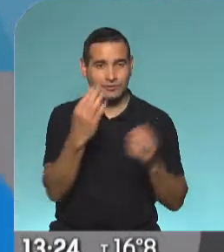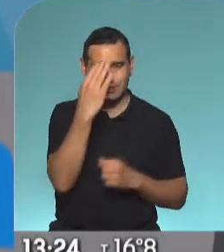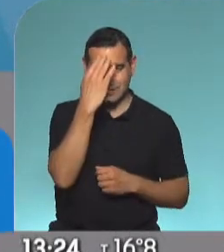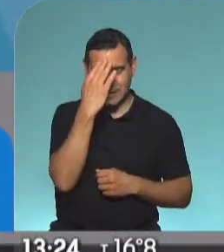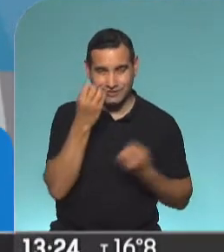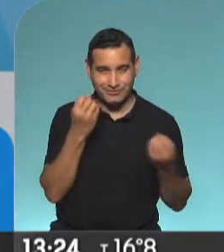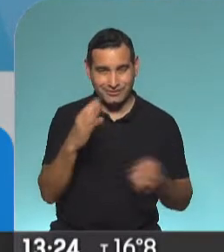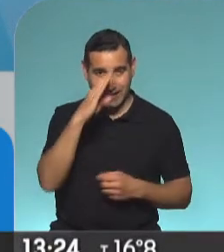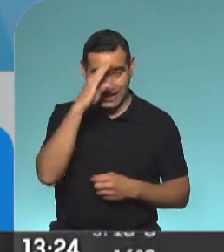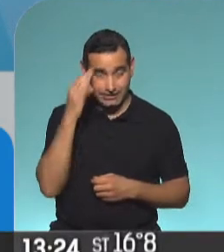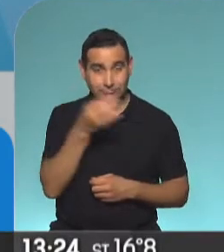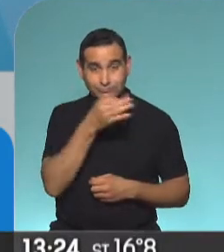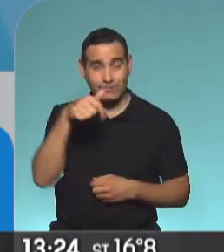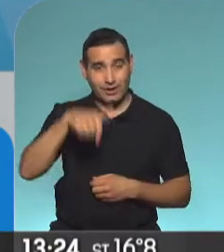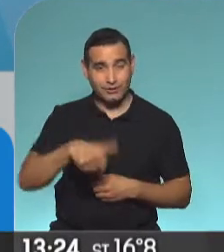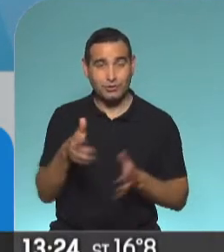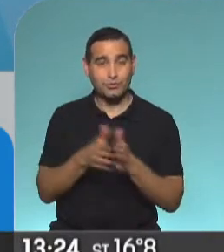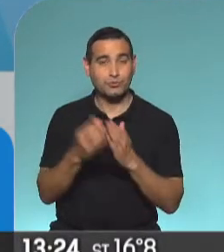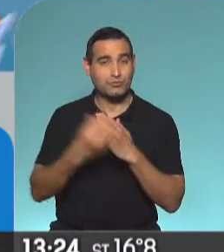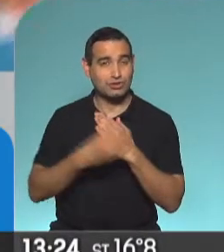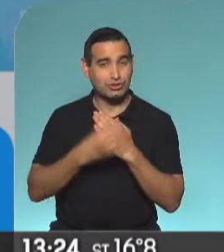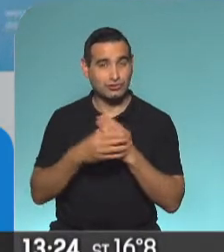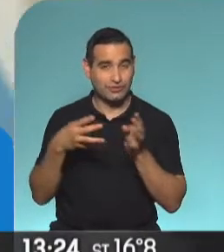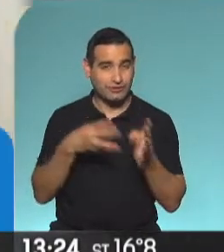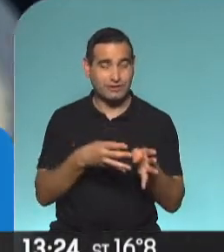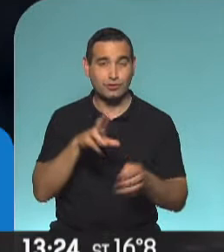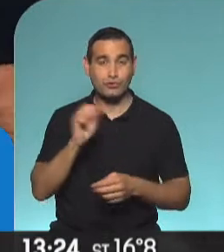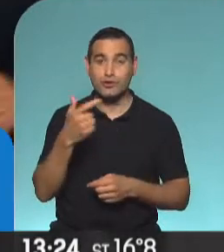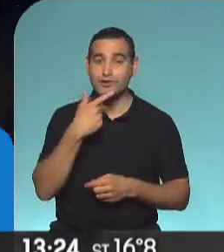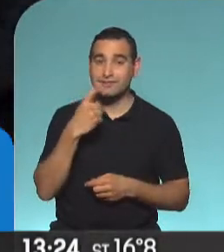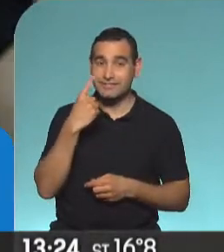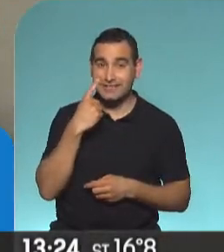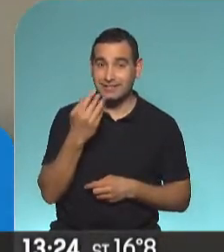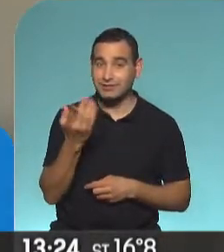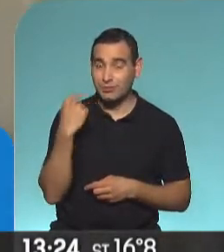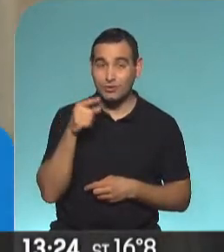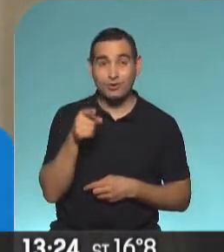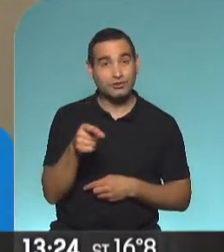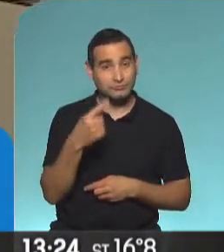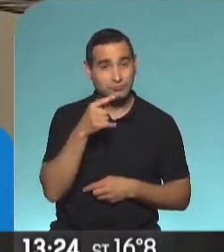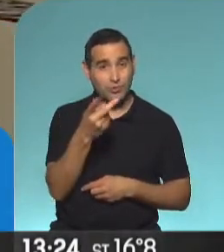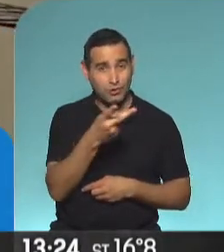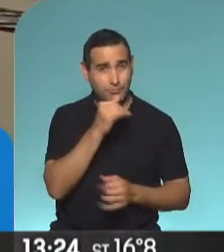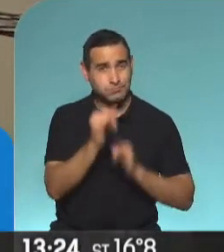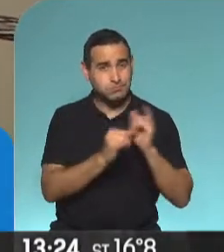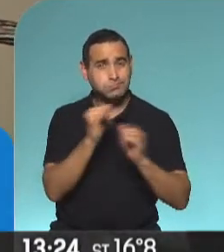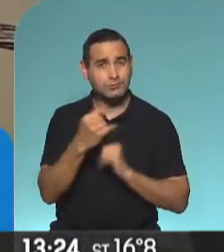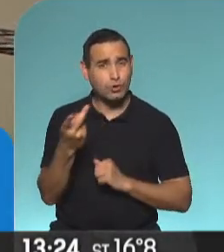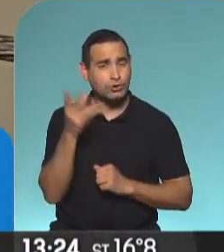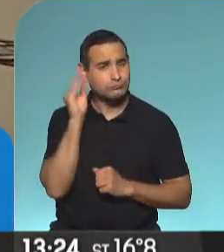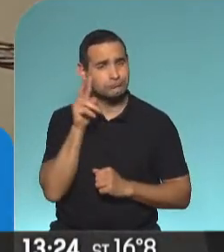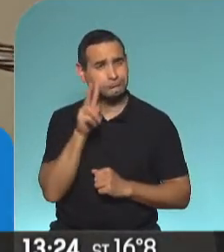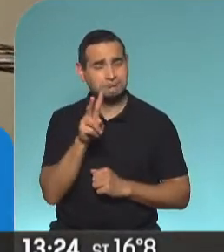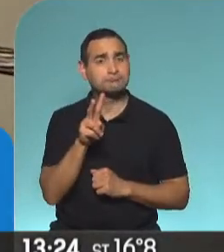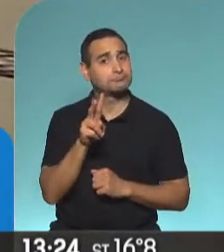¿Cómo te va, Silvia? Lo cierto es que estamos aquí con el ministro de Defensa, estamos hablando de Agustín Rossi, que recién estábamos escuchando parte de lo que ustedes ponían en el aire. Y bueno,